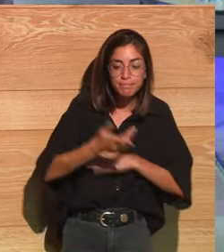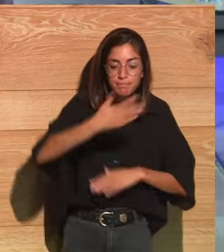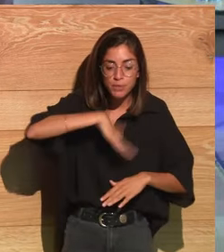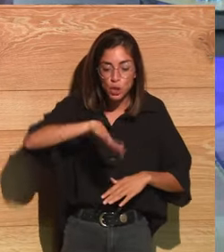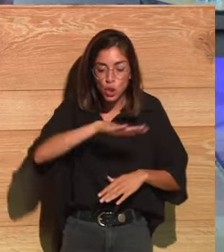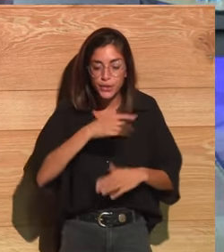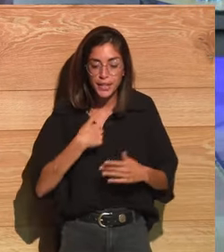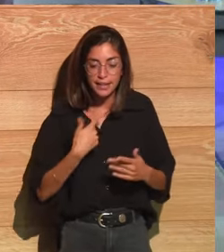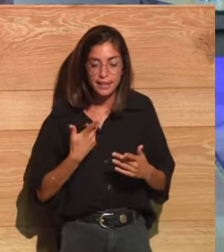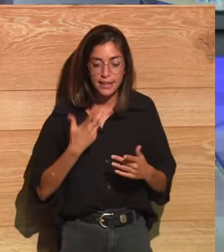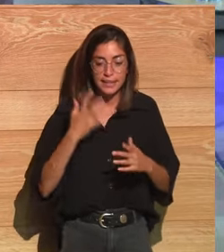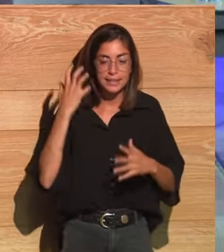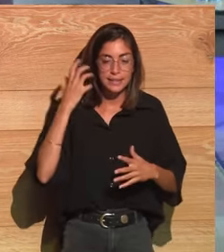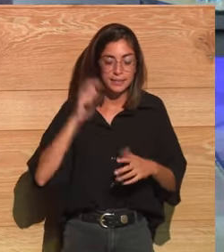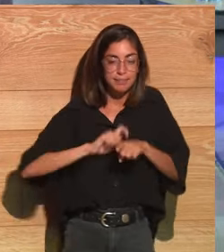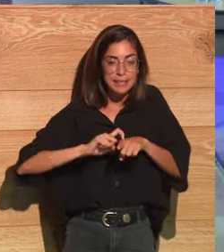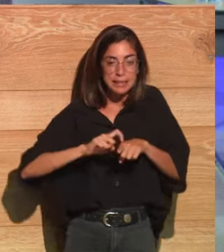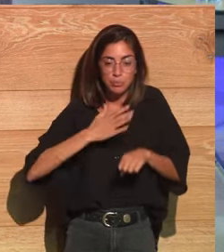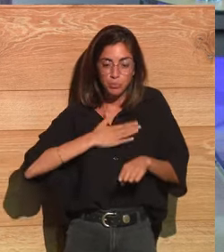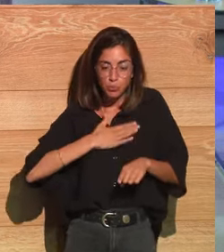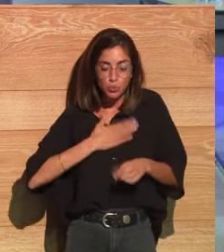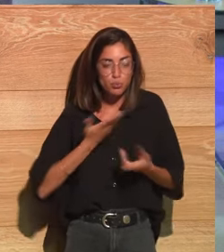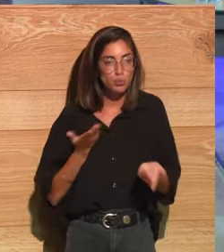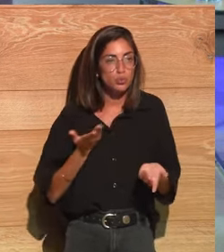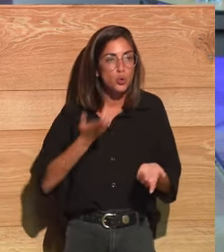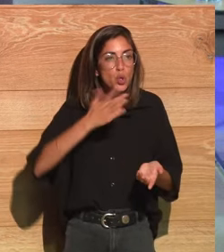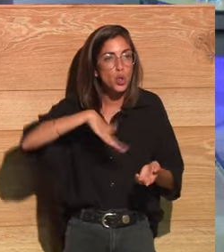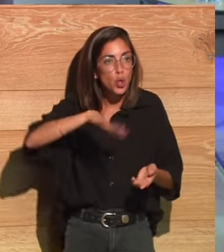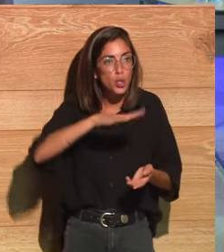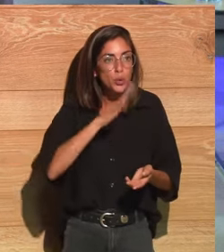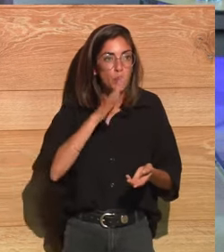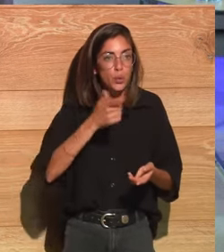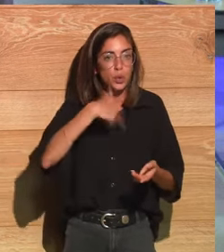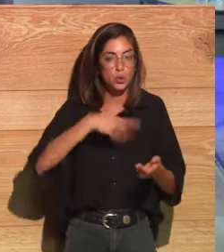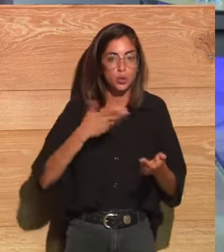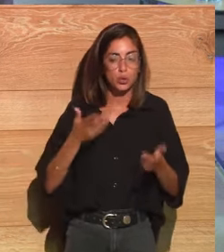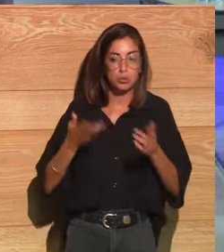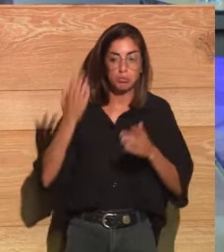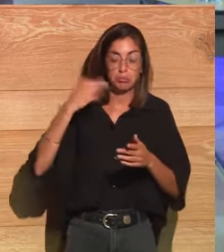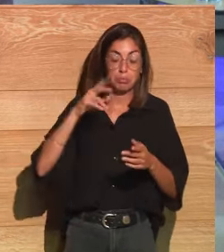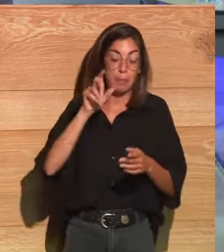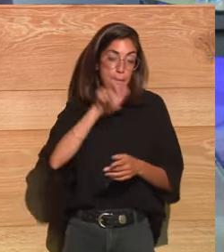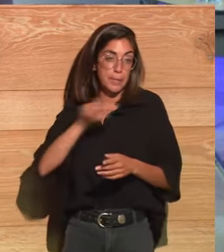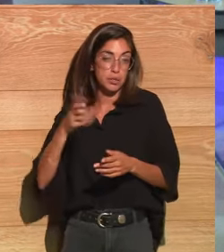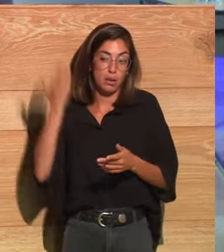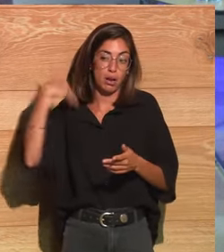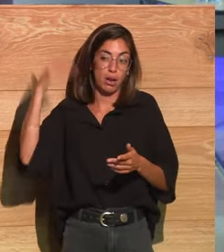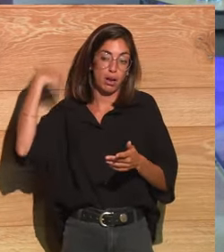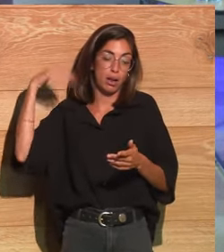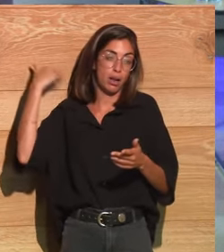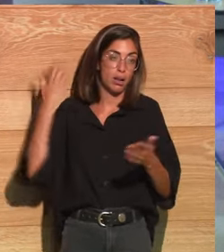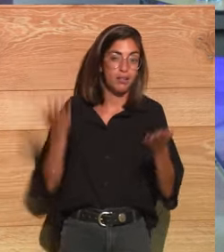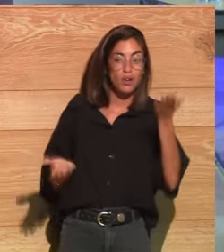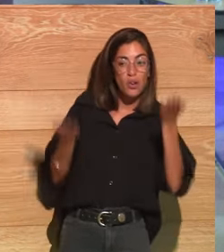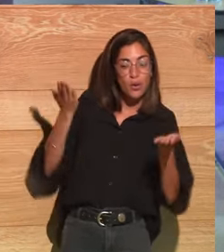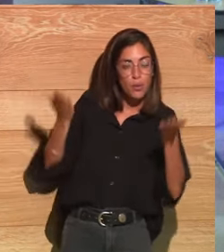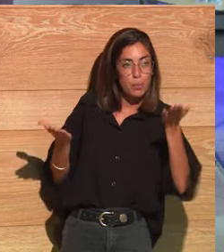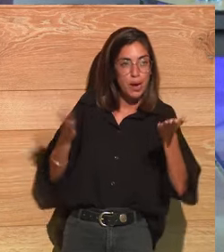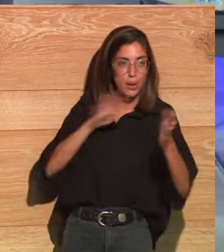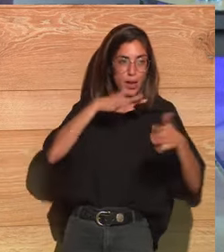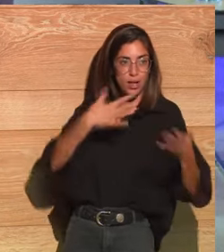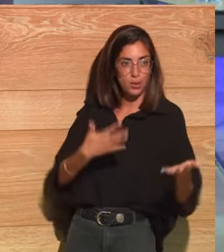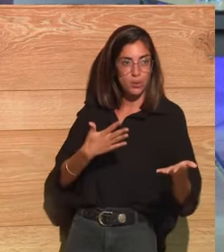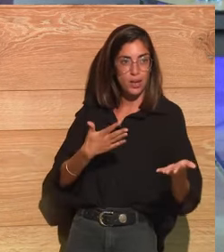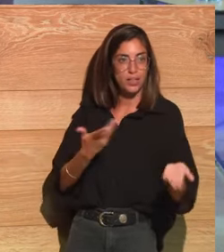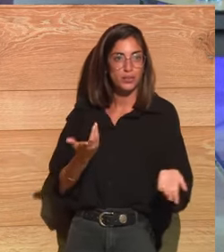se cuenta en clave de éxito, ¿no? Vamos, si nos comparamos con nuestros ancestros y contamos esa historia triunfal de todas las